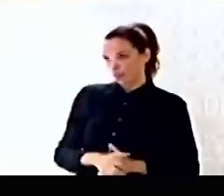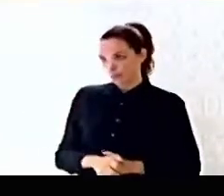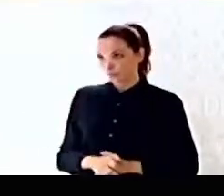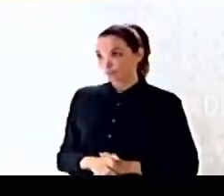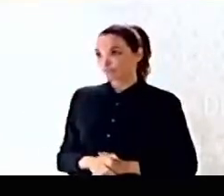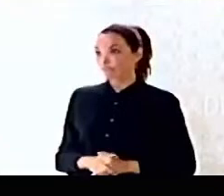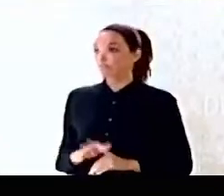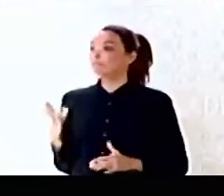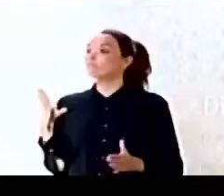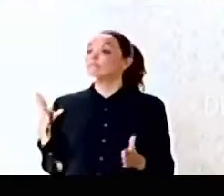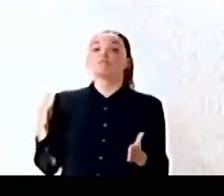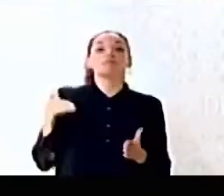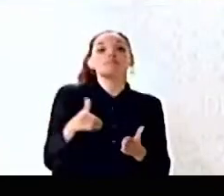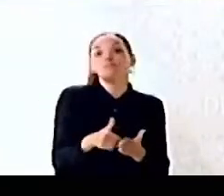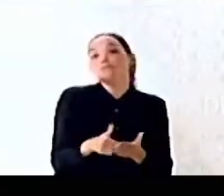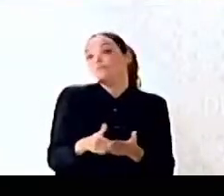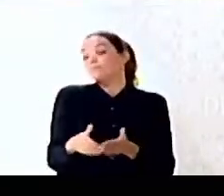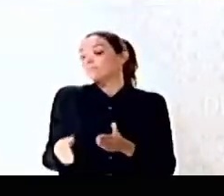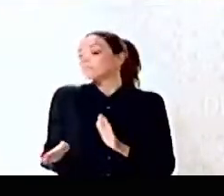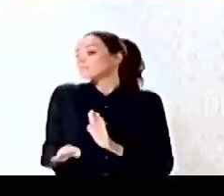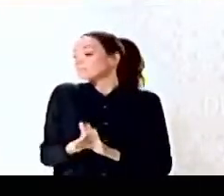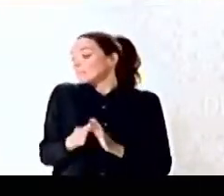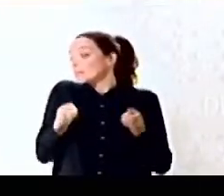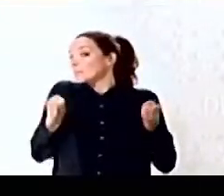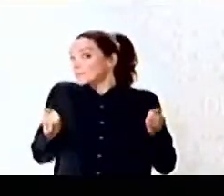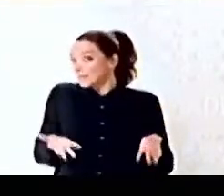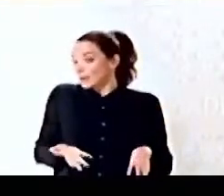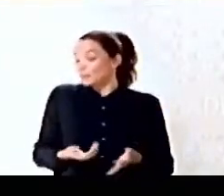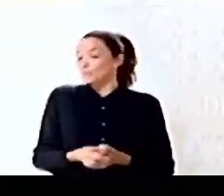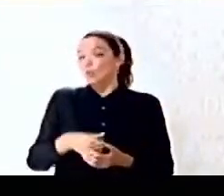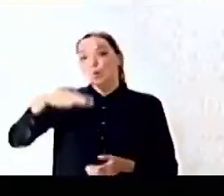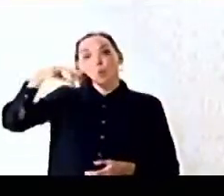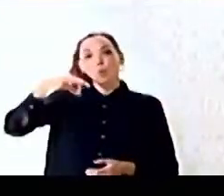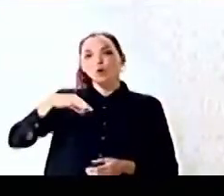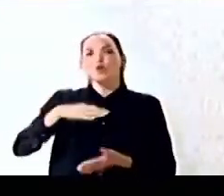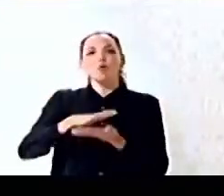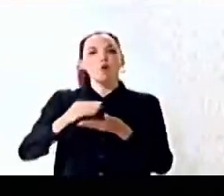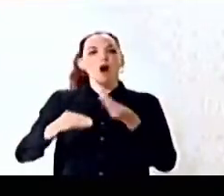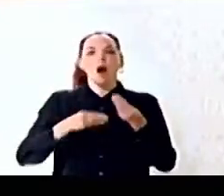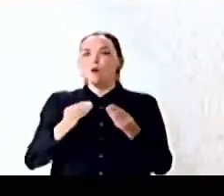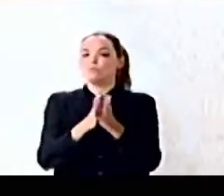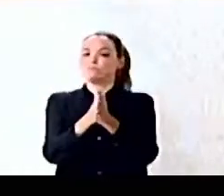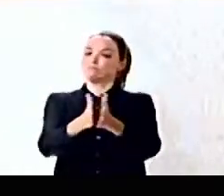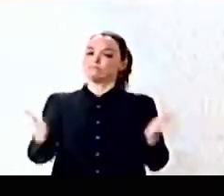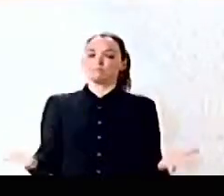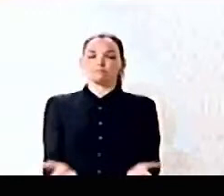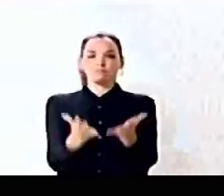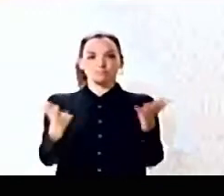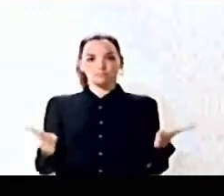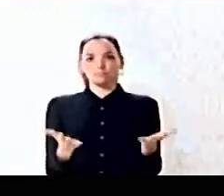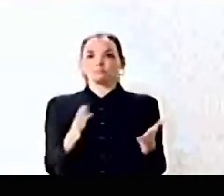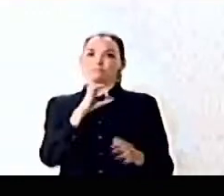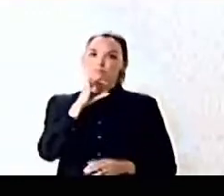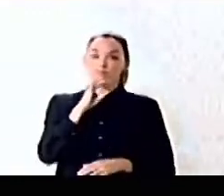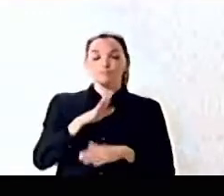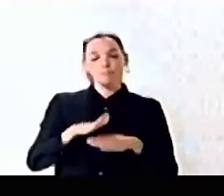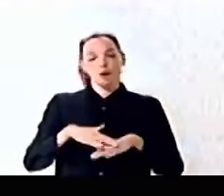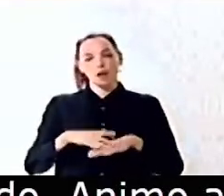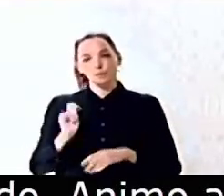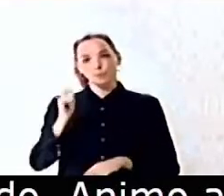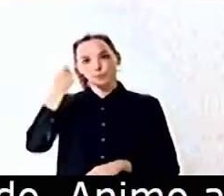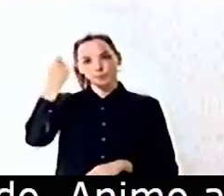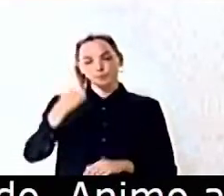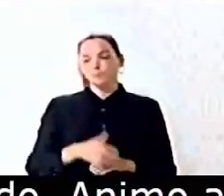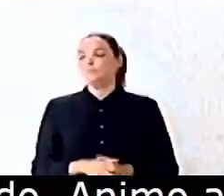ahora vamos por el camino acertado. Yo lo único que hago es animar a que esto sirva de incentivo para llegar a eso.